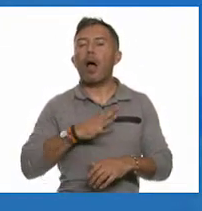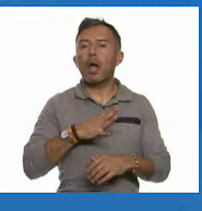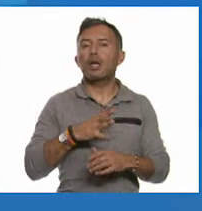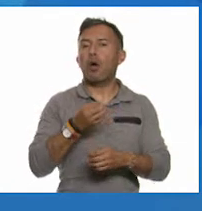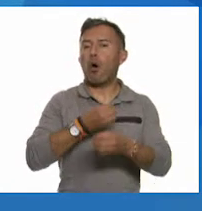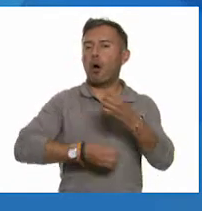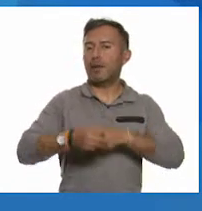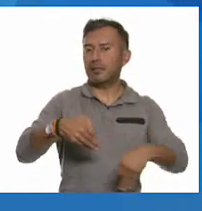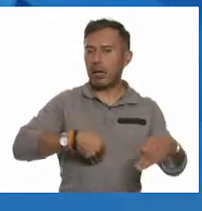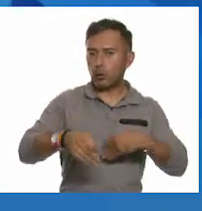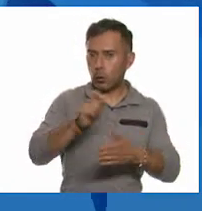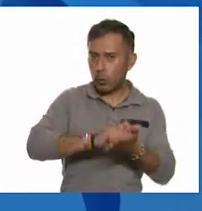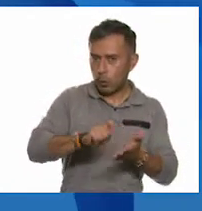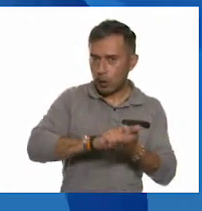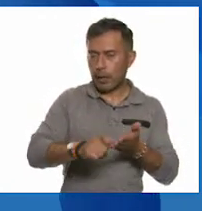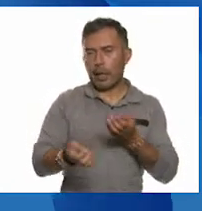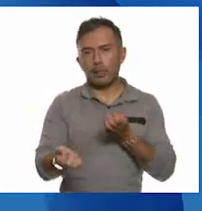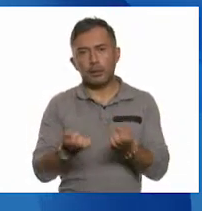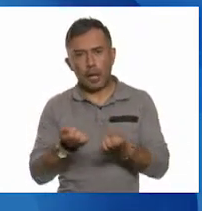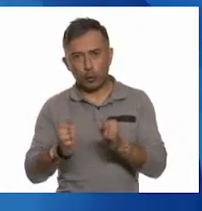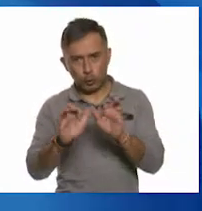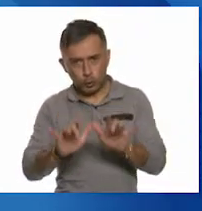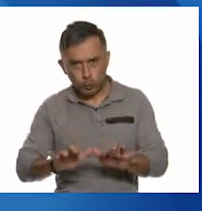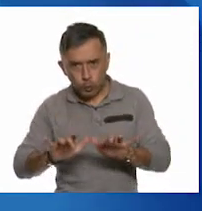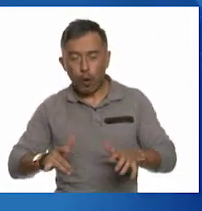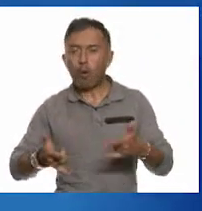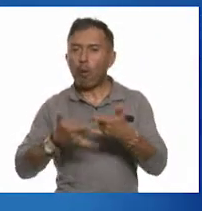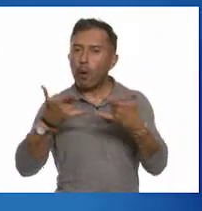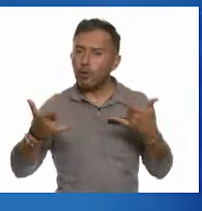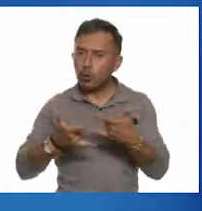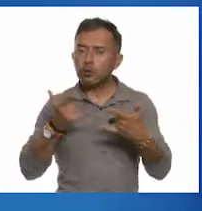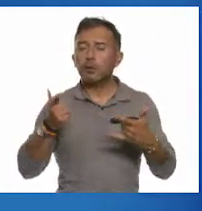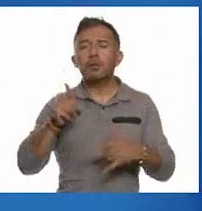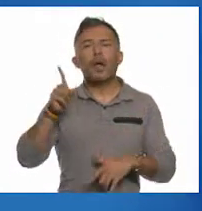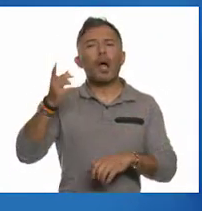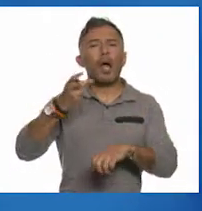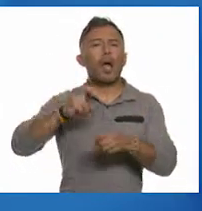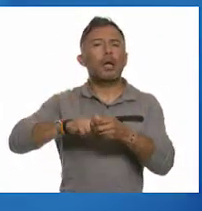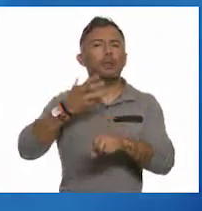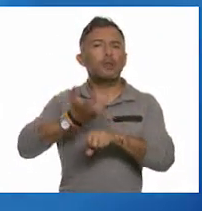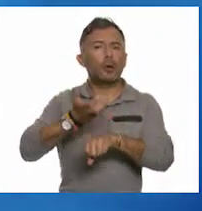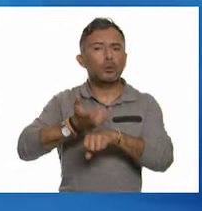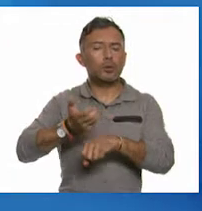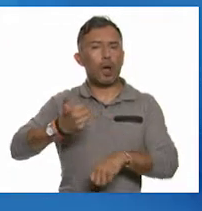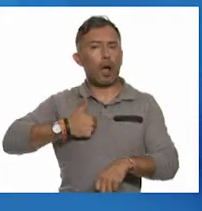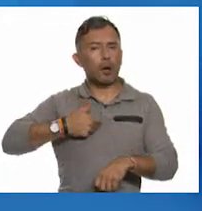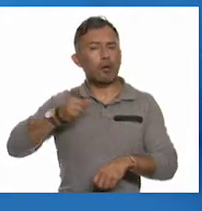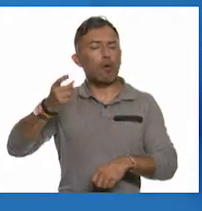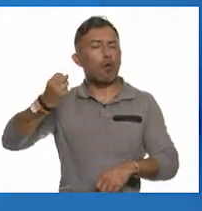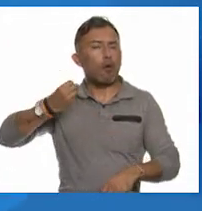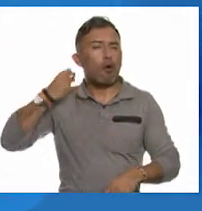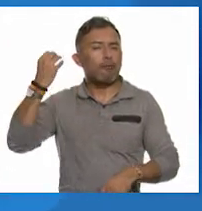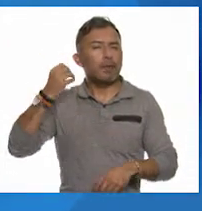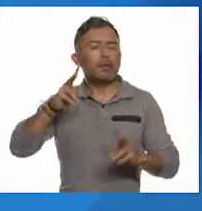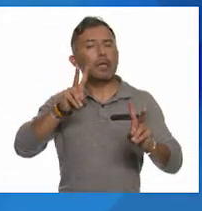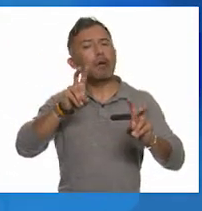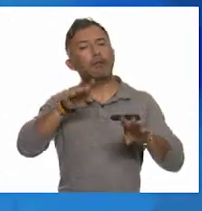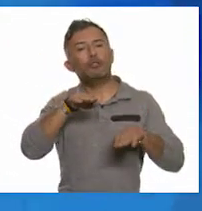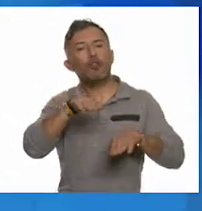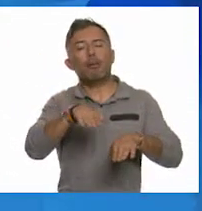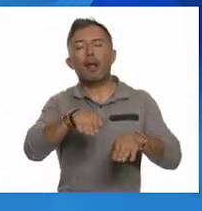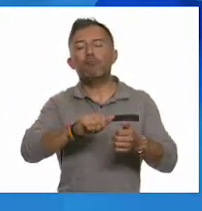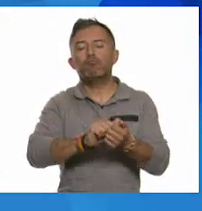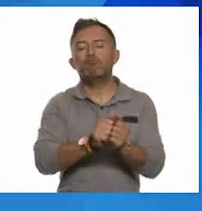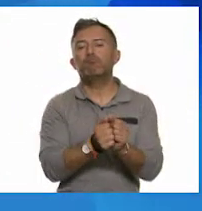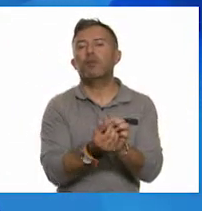teatro, ensayos y cuentos. Dio conferencias en Estados Unidos y Canadá sobre el Renacimiento inglés y